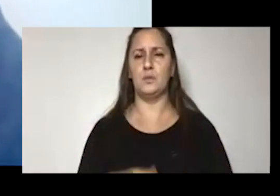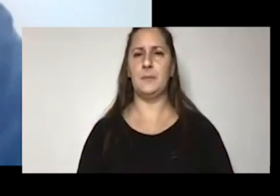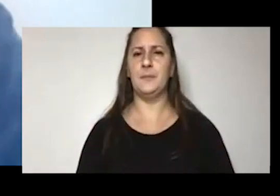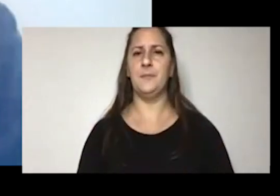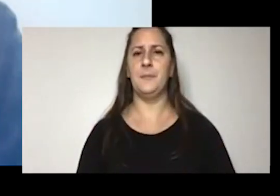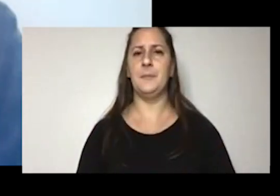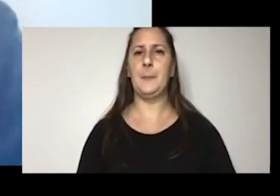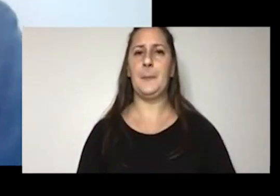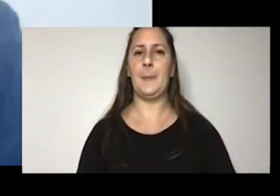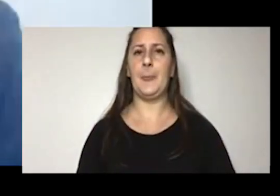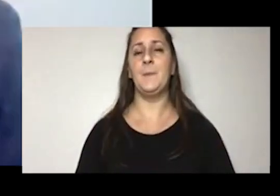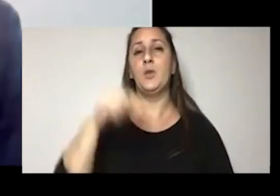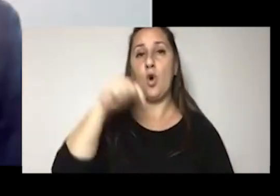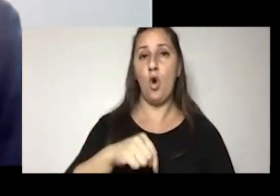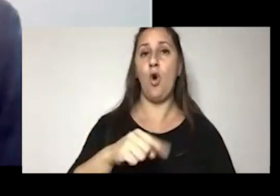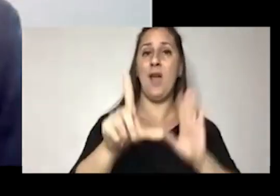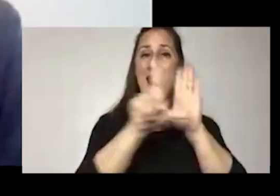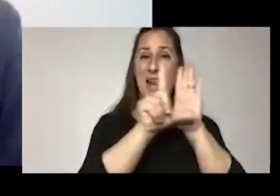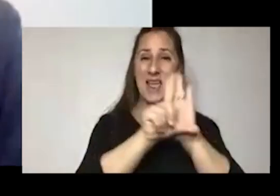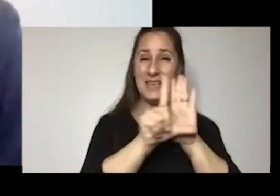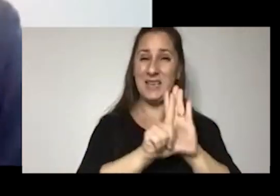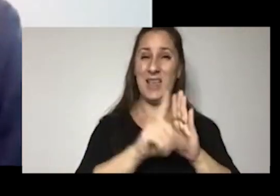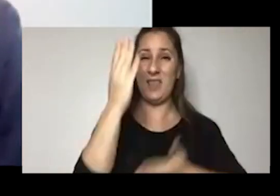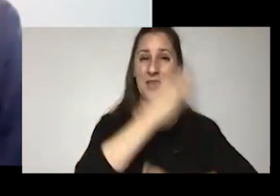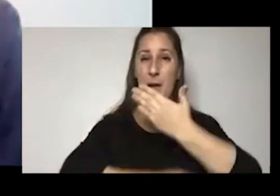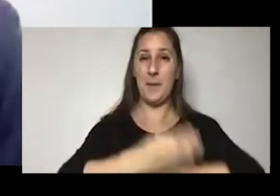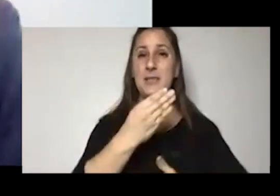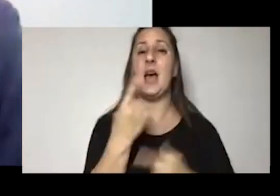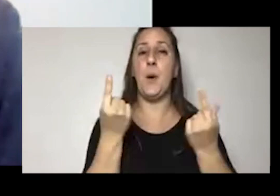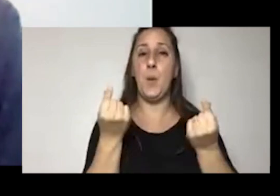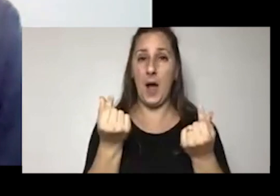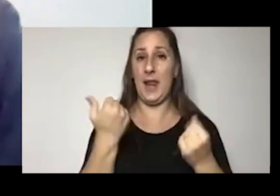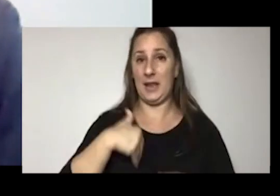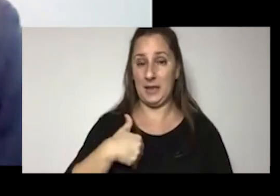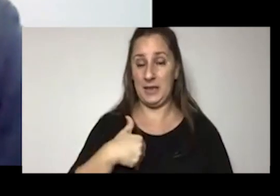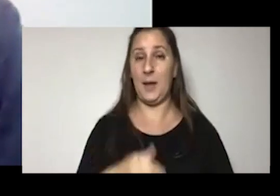Hoy en día todas las leyes de discapacidad están vigentes en Argentina.